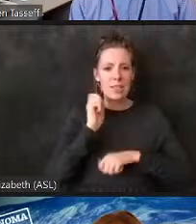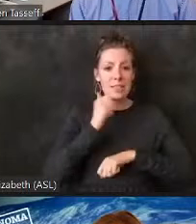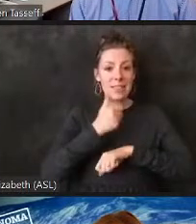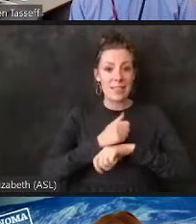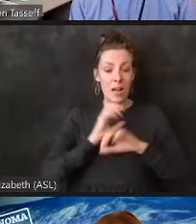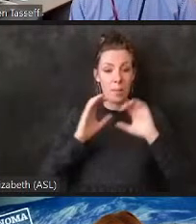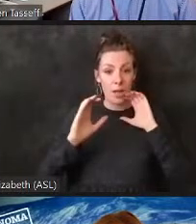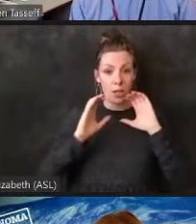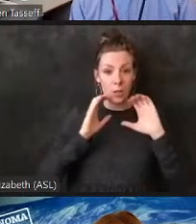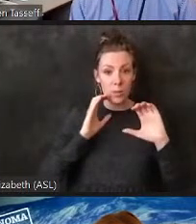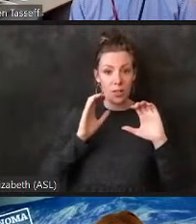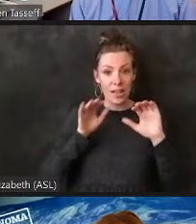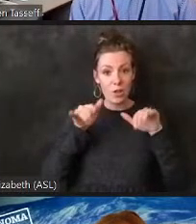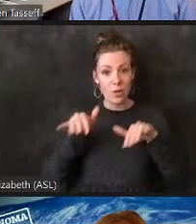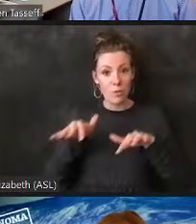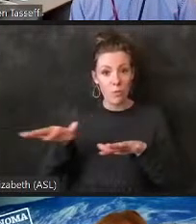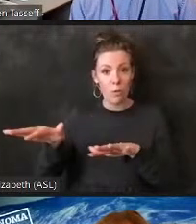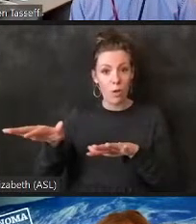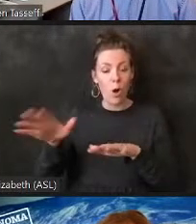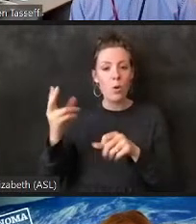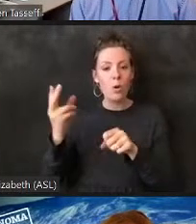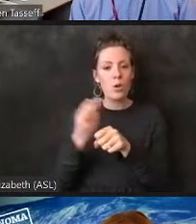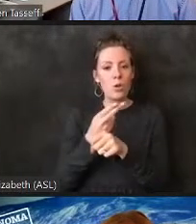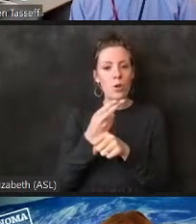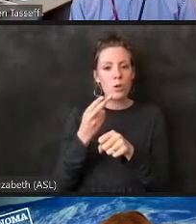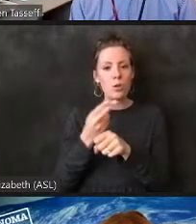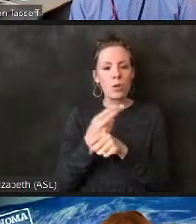agarrar información